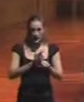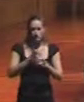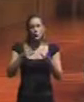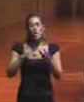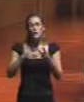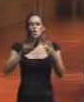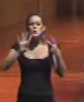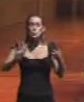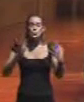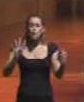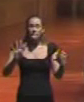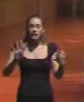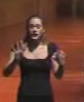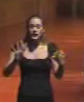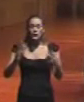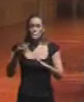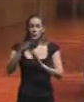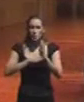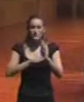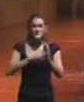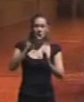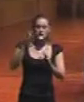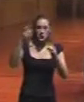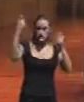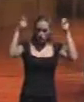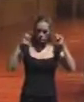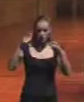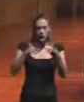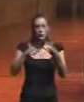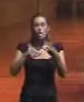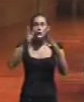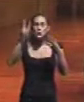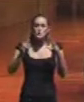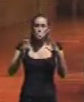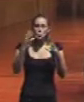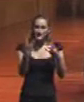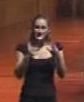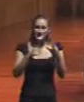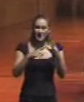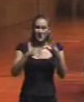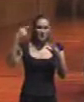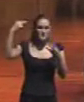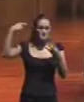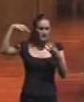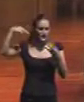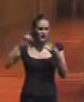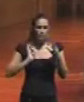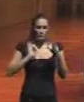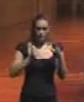de doctorado adaptados al Espacio Europeo de Educación Superior, 3 nuevos másteres oficiales, el contrato